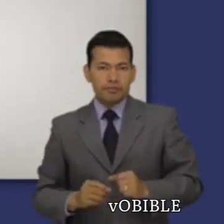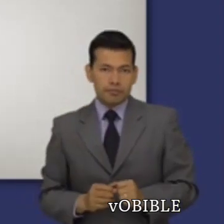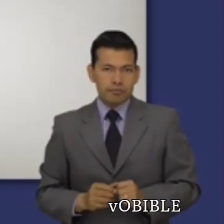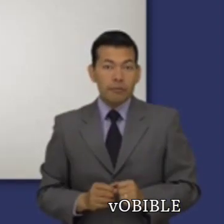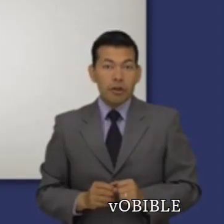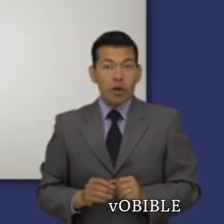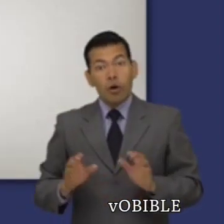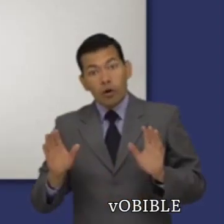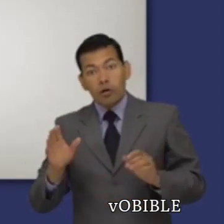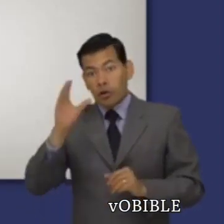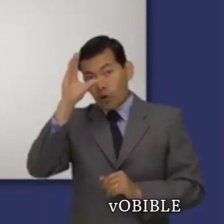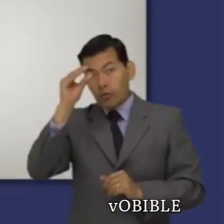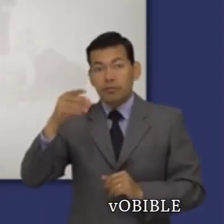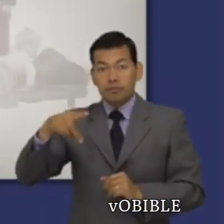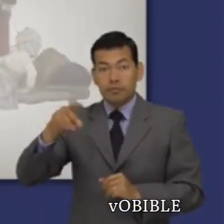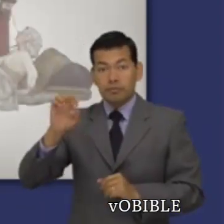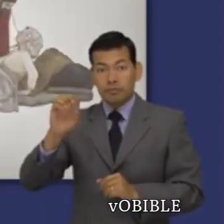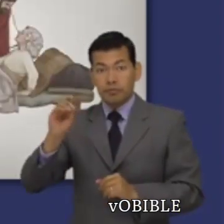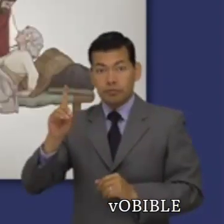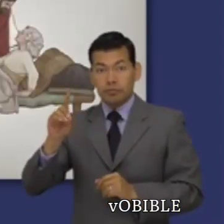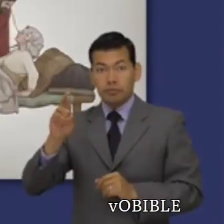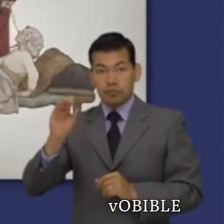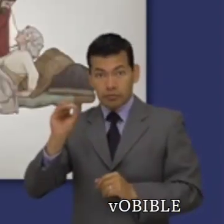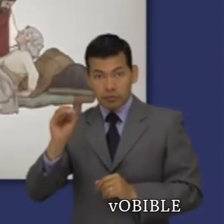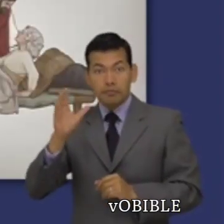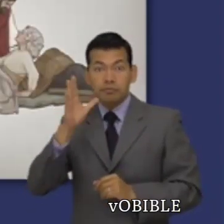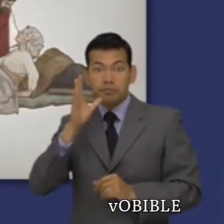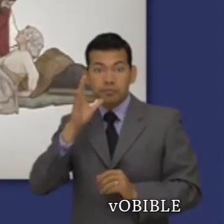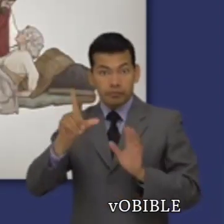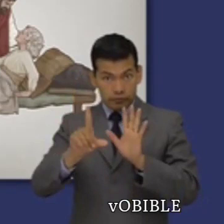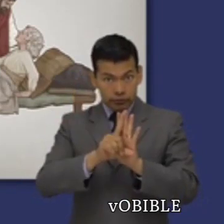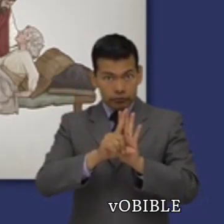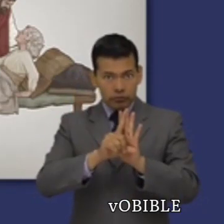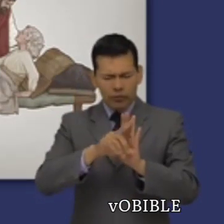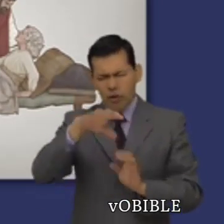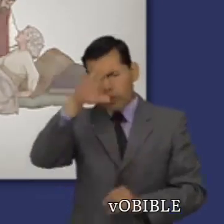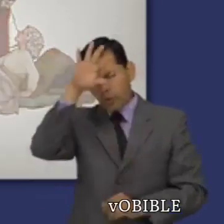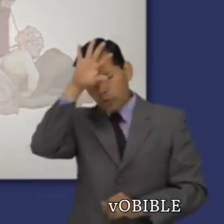que estaba lleno de lepra, y que la suegra de Pedro tenía fiebre alta.